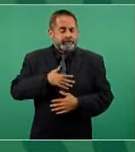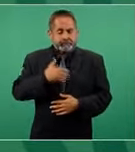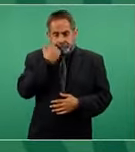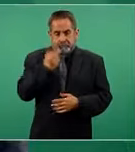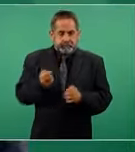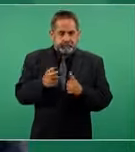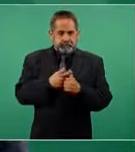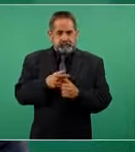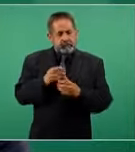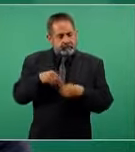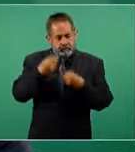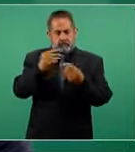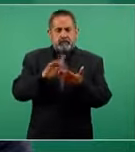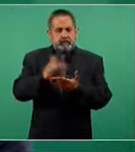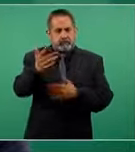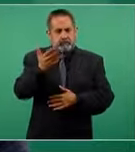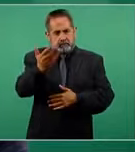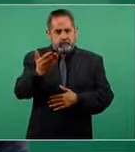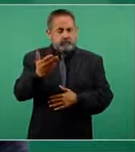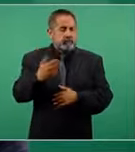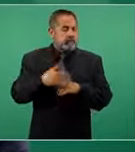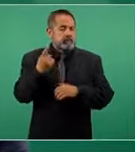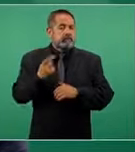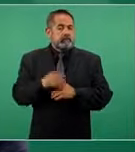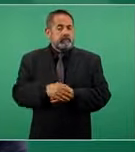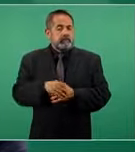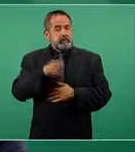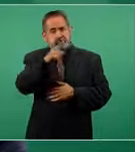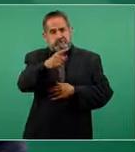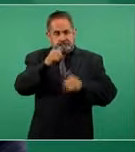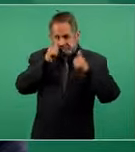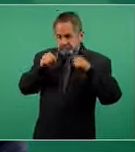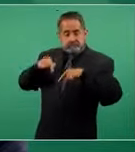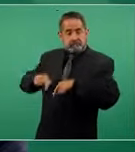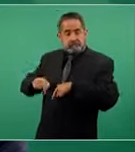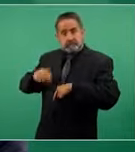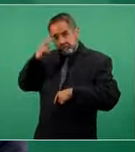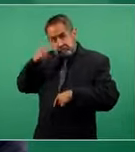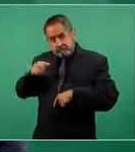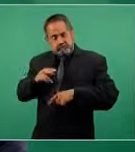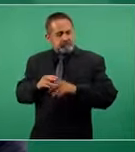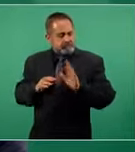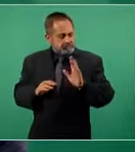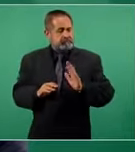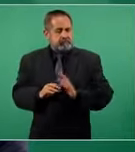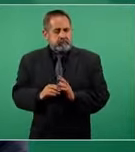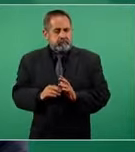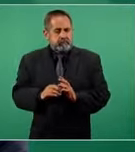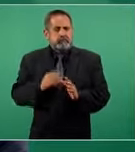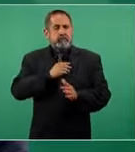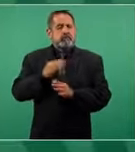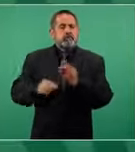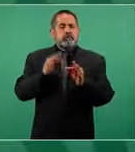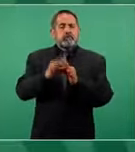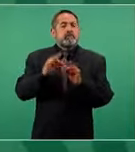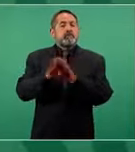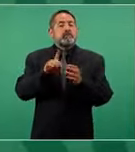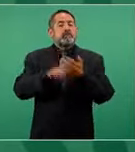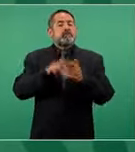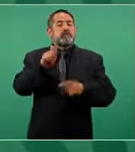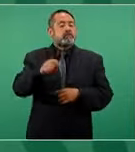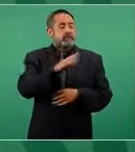primero pues agradecerle porque tiene interés en cumplir con la